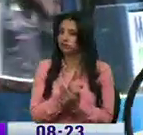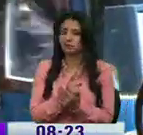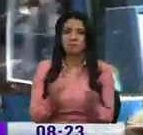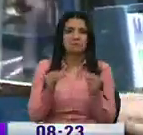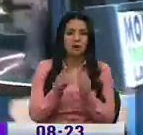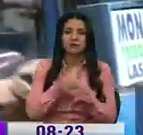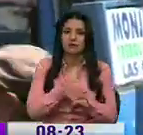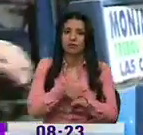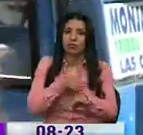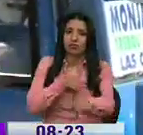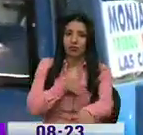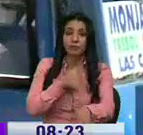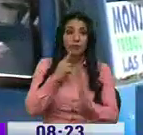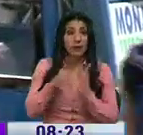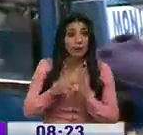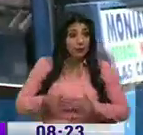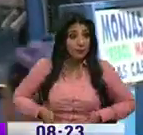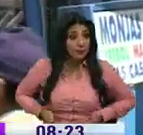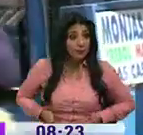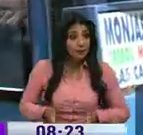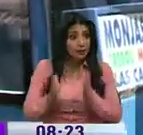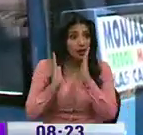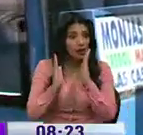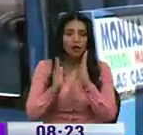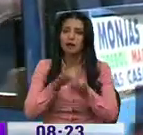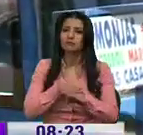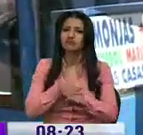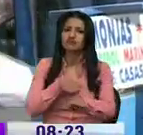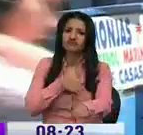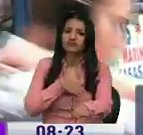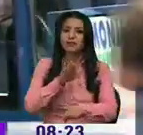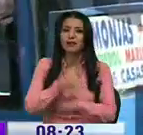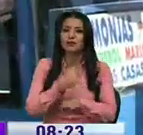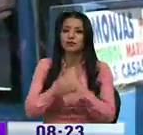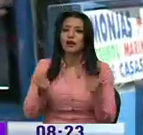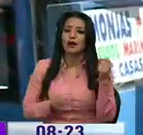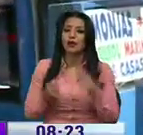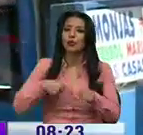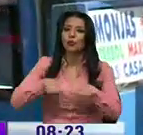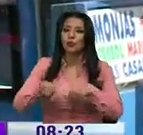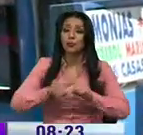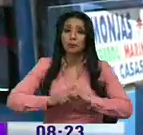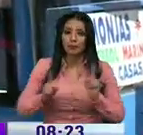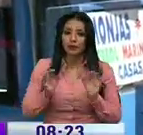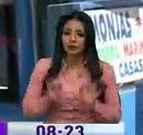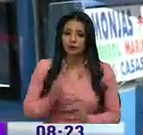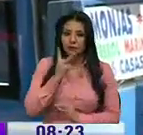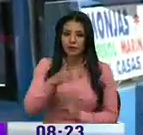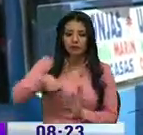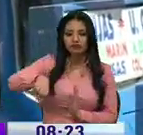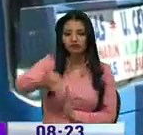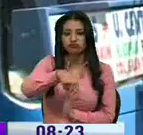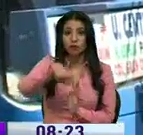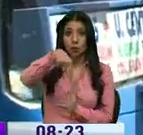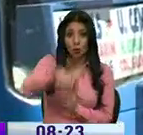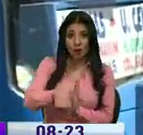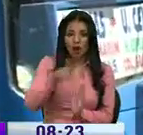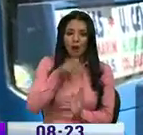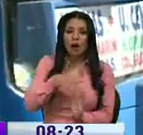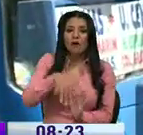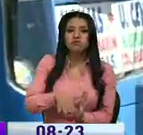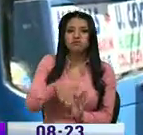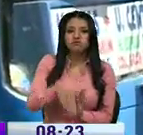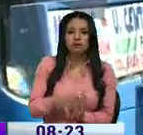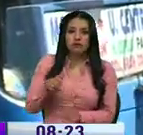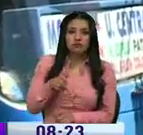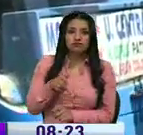tráfico. Normalmente esta vía hay un gran tráfico por el gran flujo de carros, pero al tener impedimento en los buses, al ir por esta,